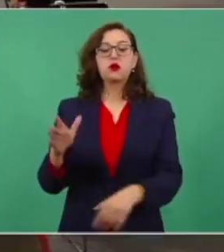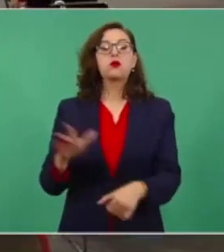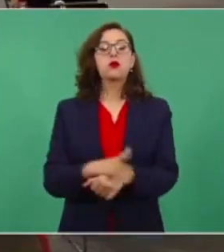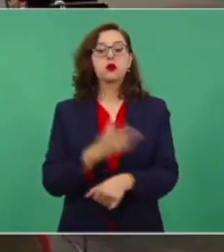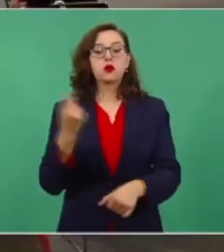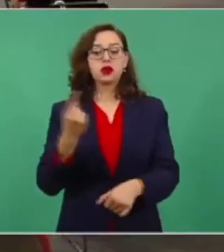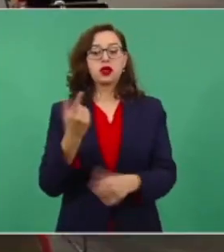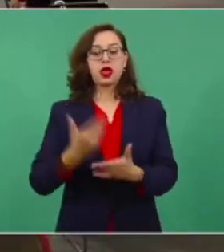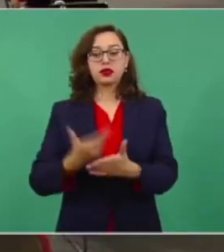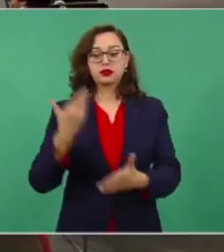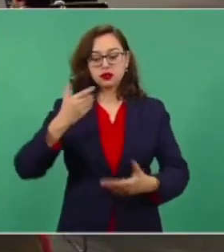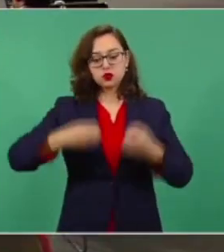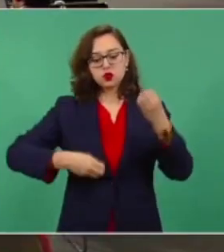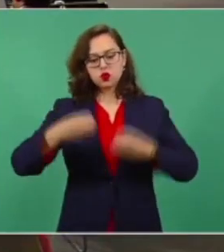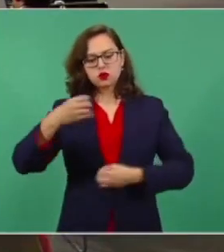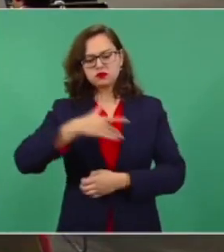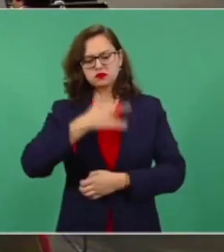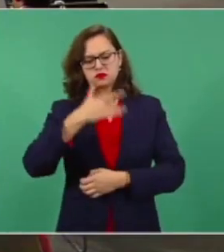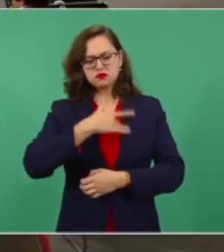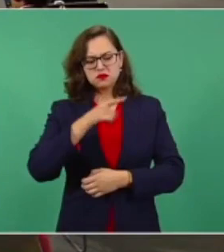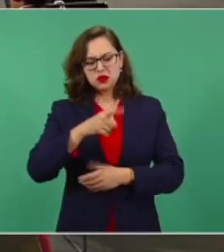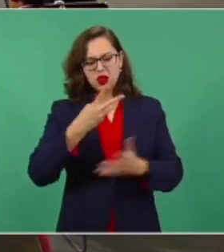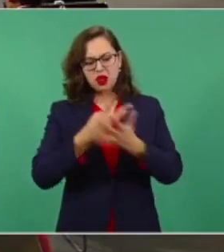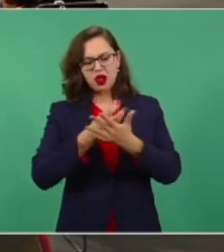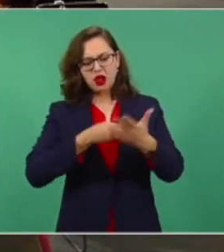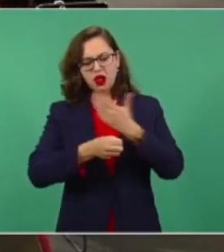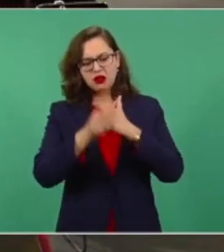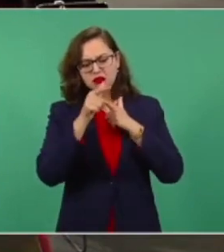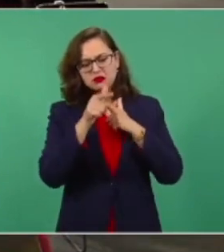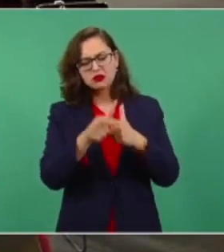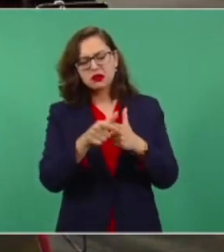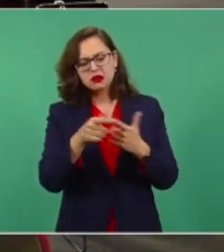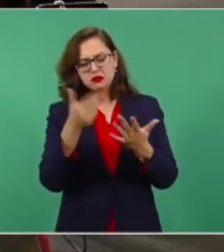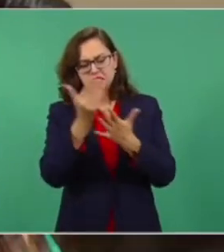no había los elementos suficientes para mantenerla